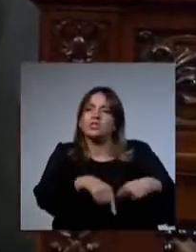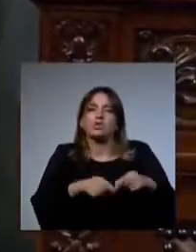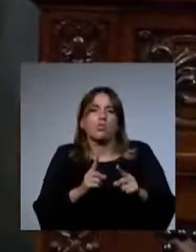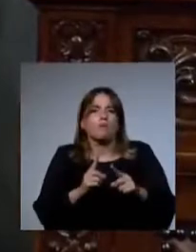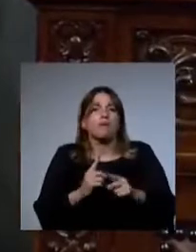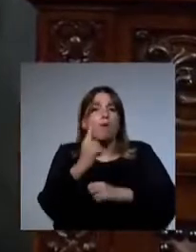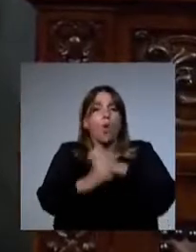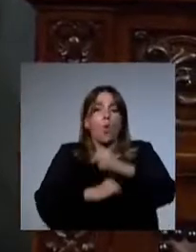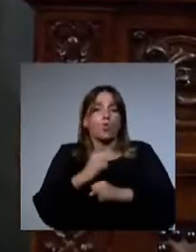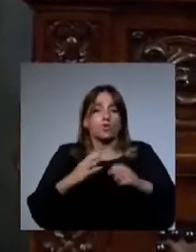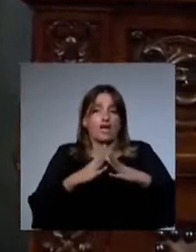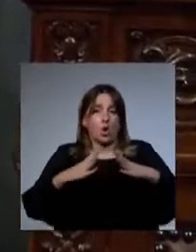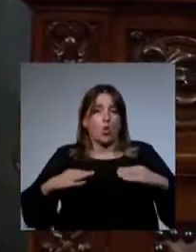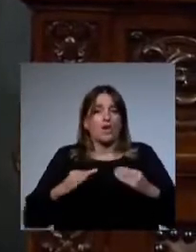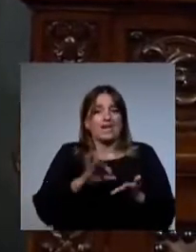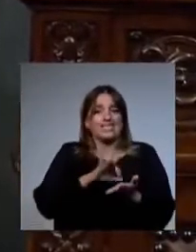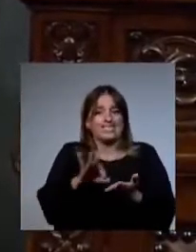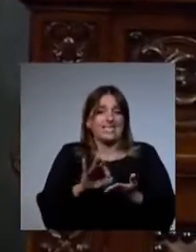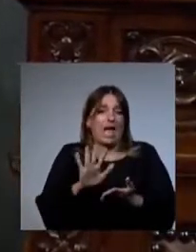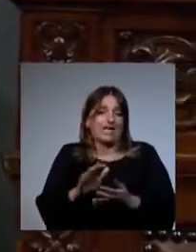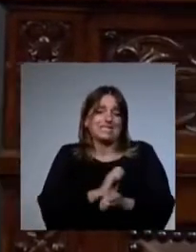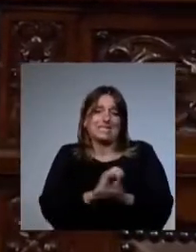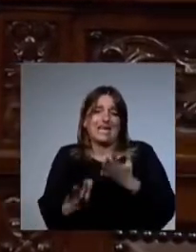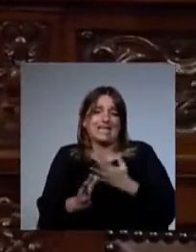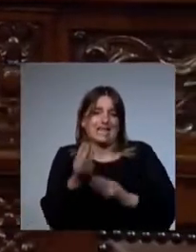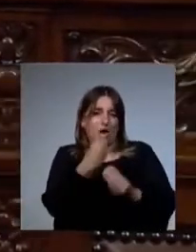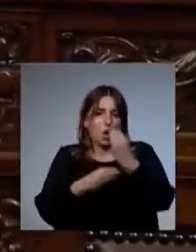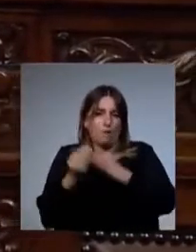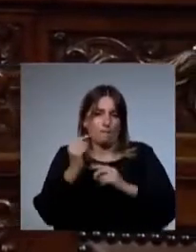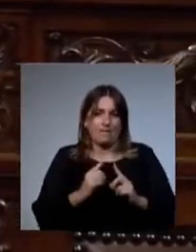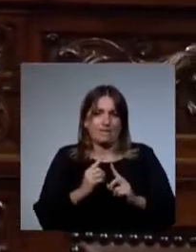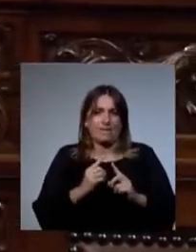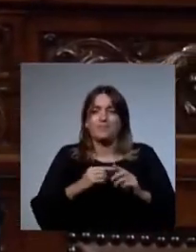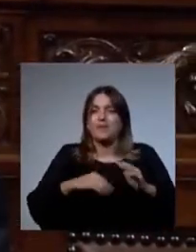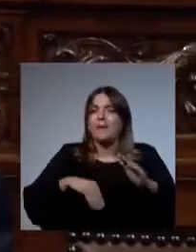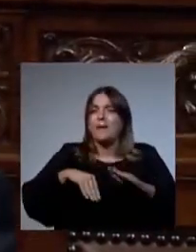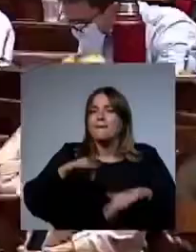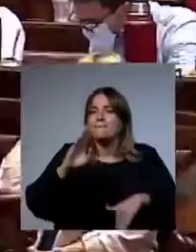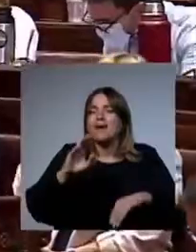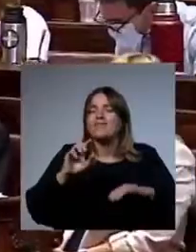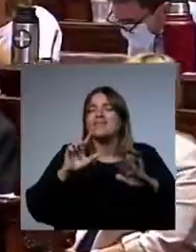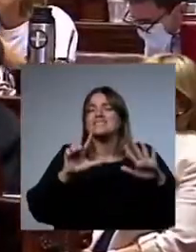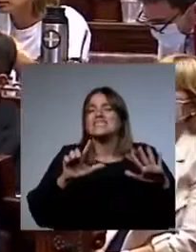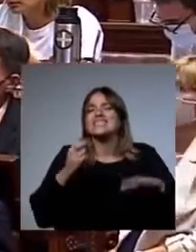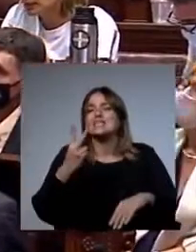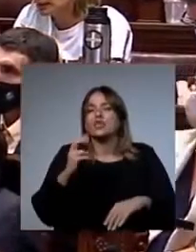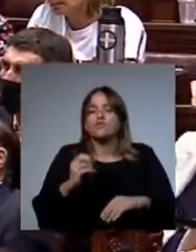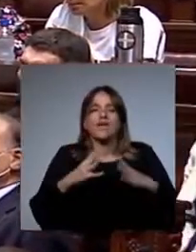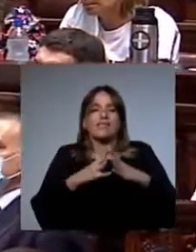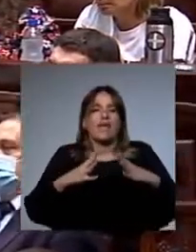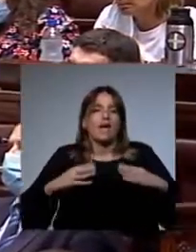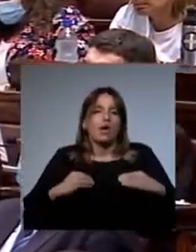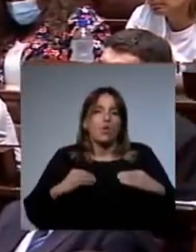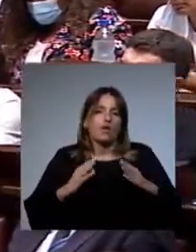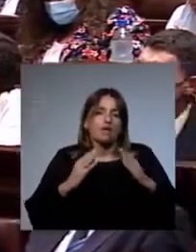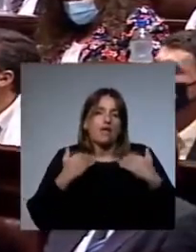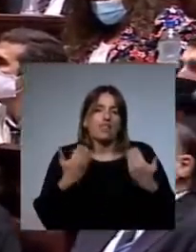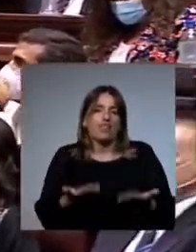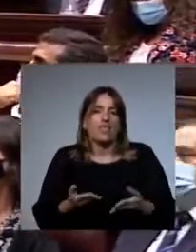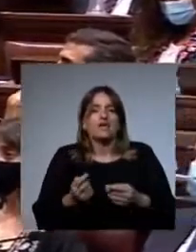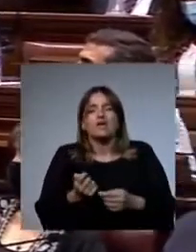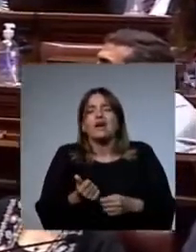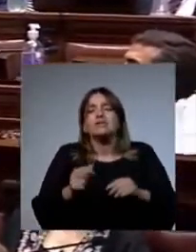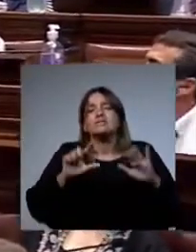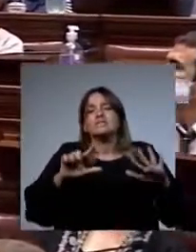año escolar el sistema de alimentación gratuita. Más de 720 escuelas atendieron a